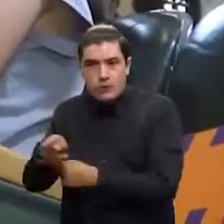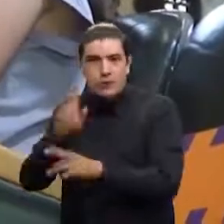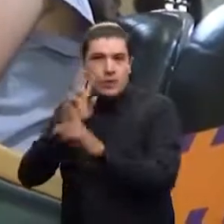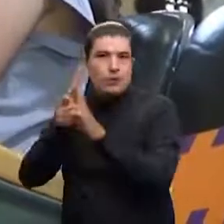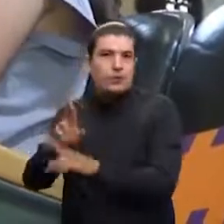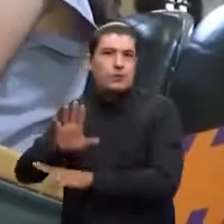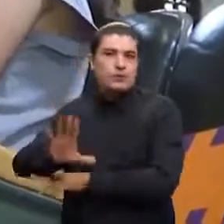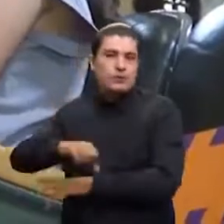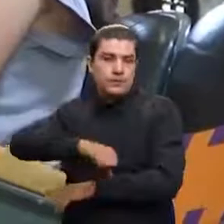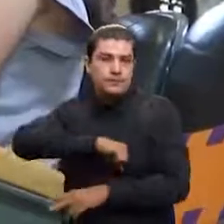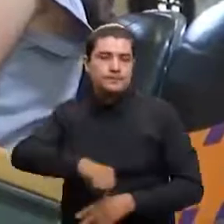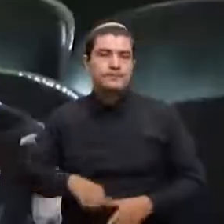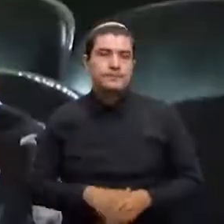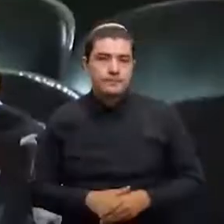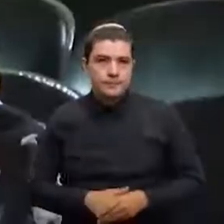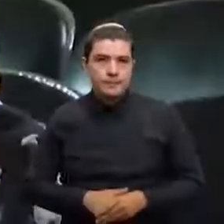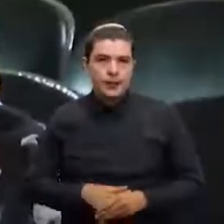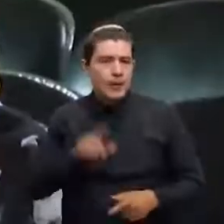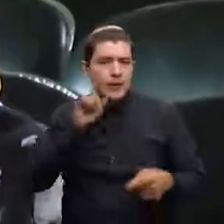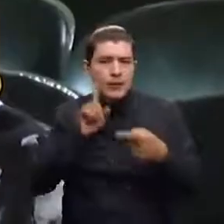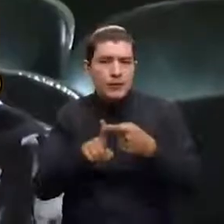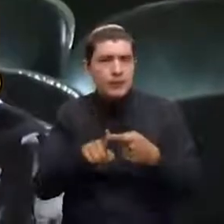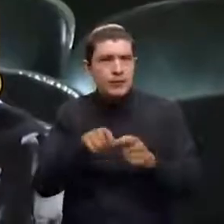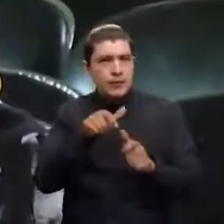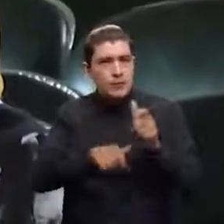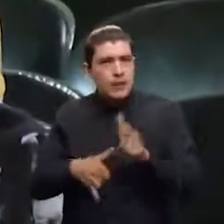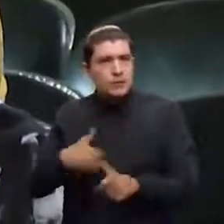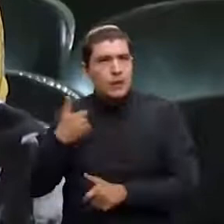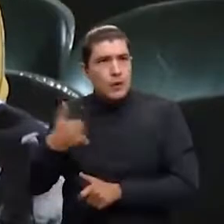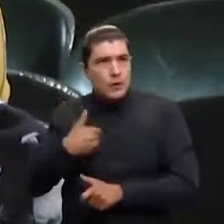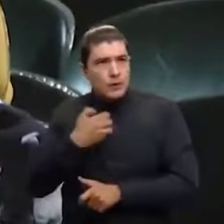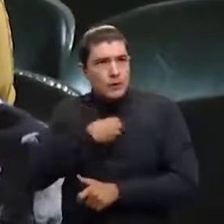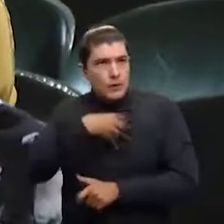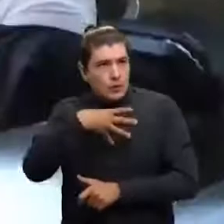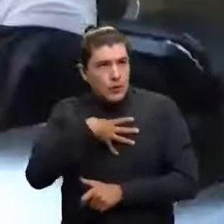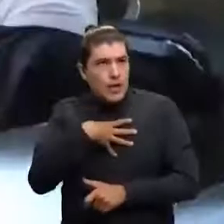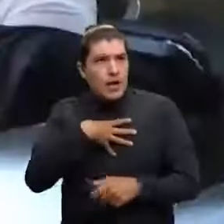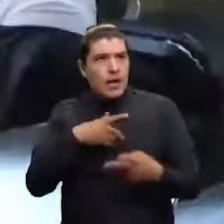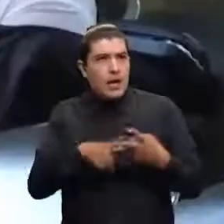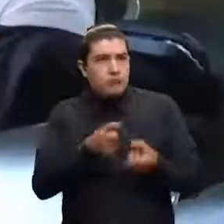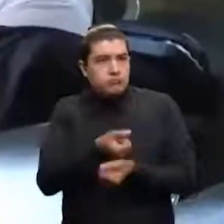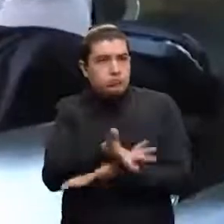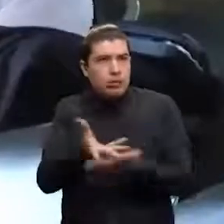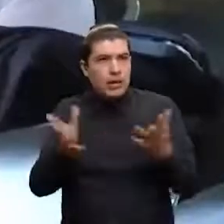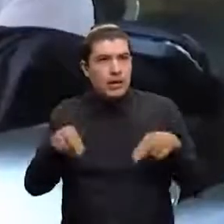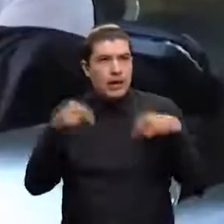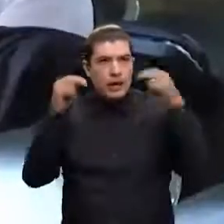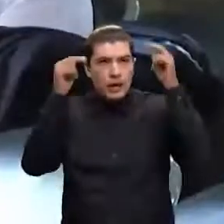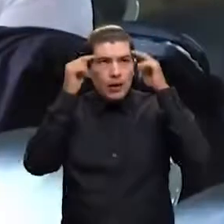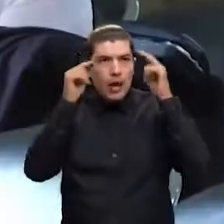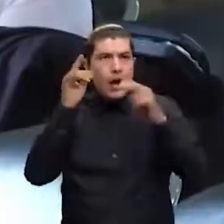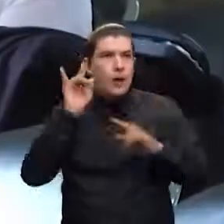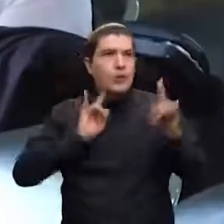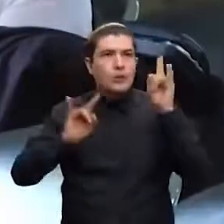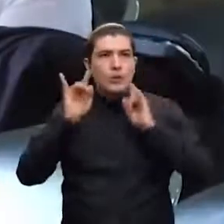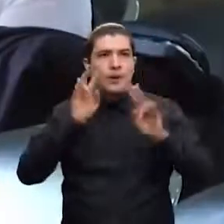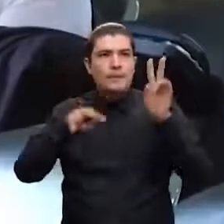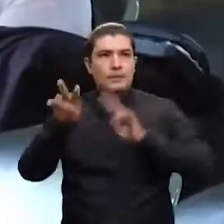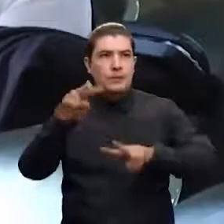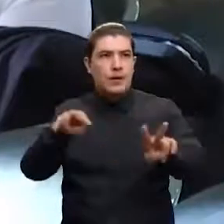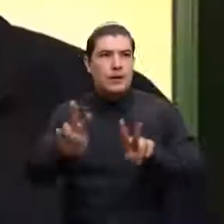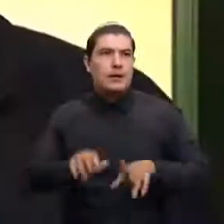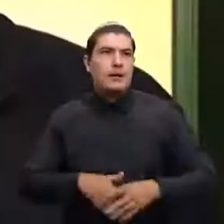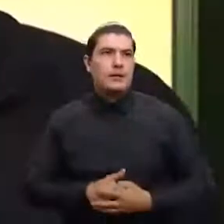crear oportunidades para los jóvenes y estimular la creatividad desde las herramientas del conocimiento audiovisual. Para mí es un